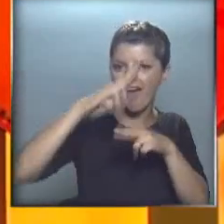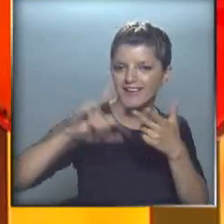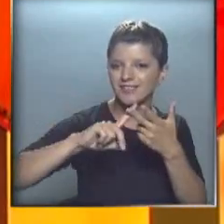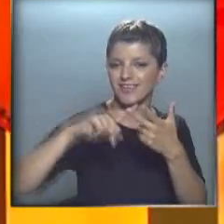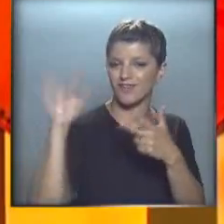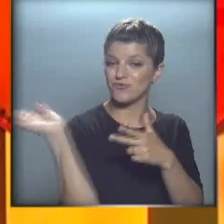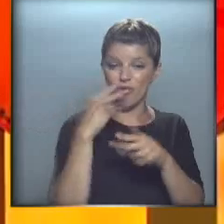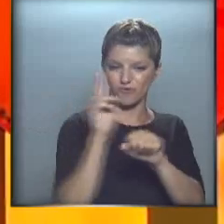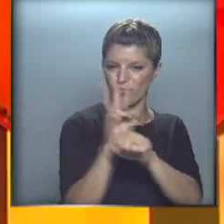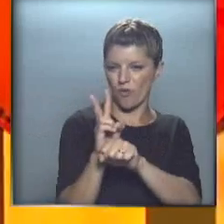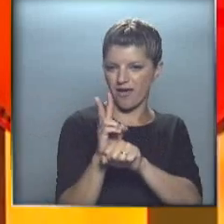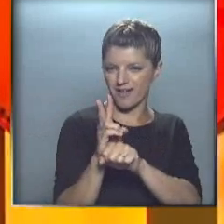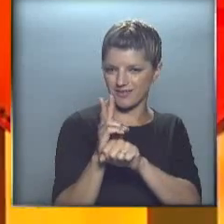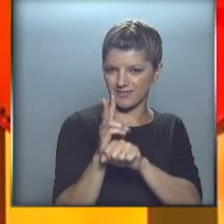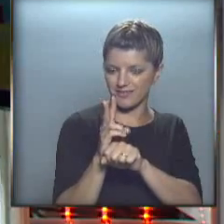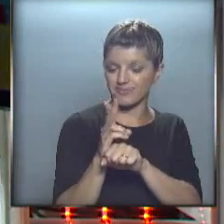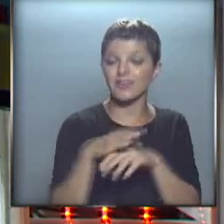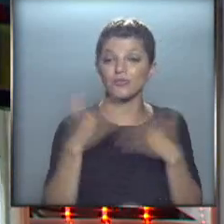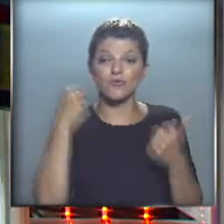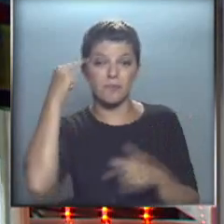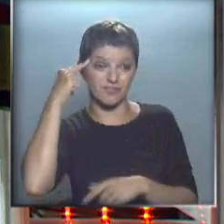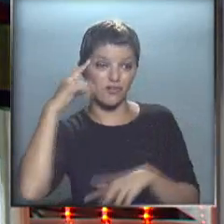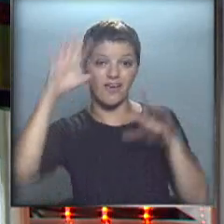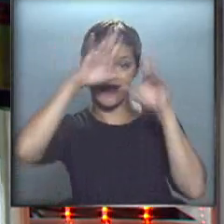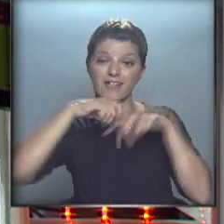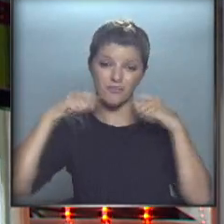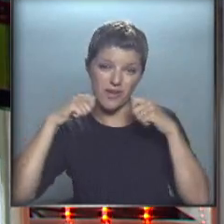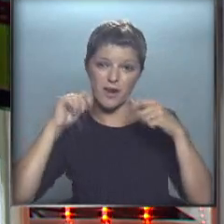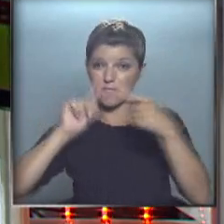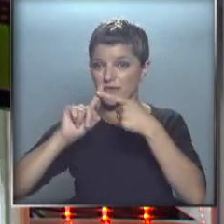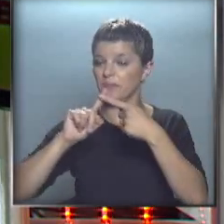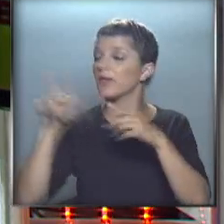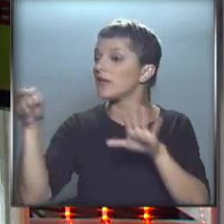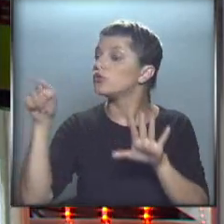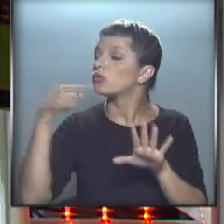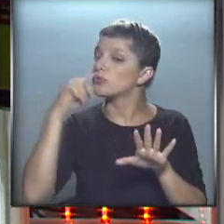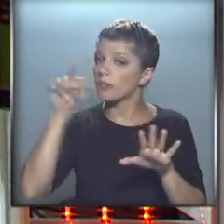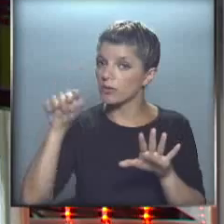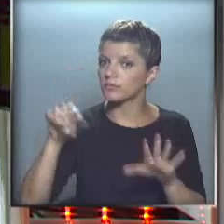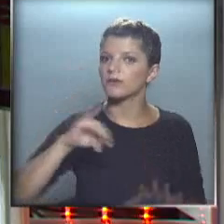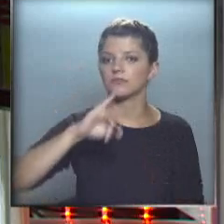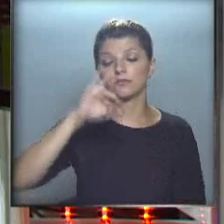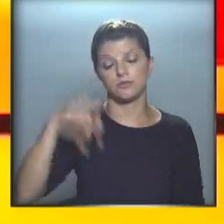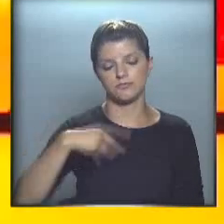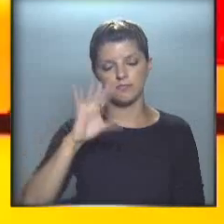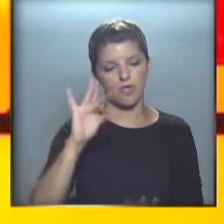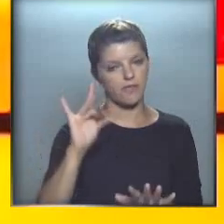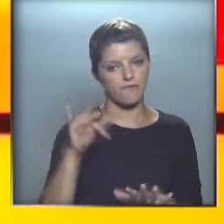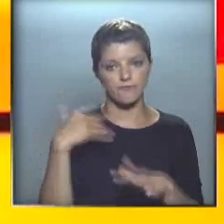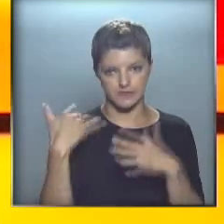entonces creo que el ejemplo de las abuelas es eso. Y en relación a tu pregunta, para no esquivarla, sí, fue difícil, pero